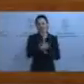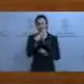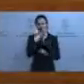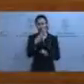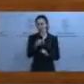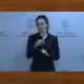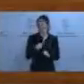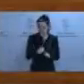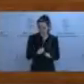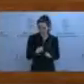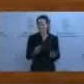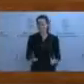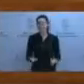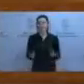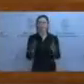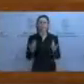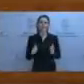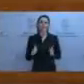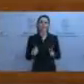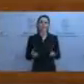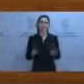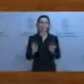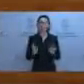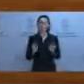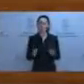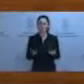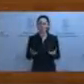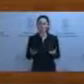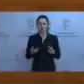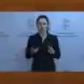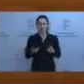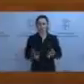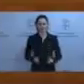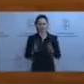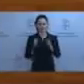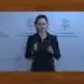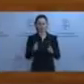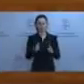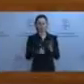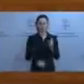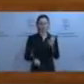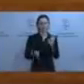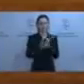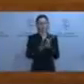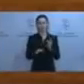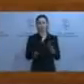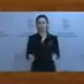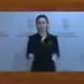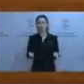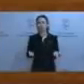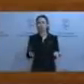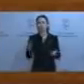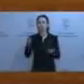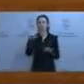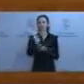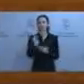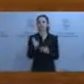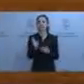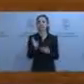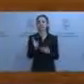¿no? Lo importante es el apartado final de este punto, que una oferta pública de